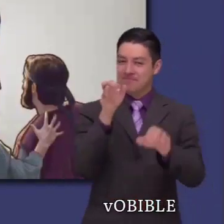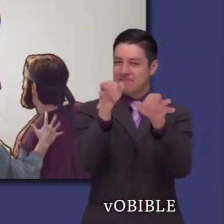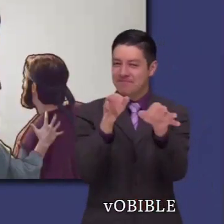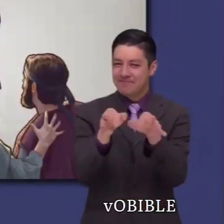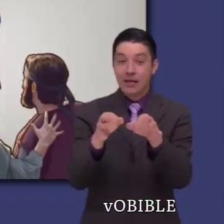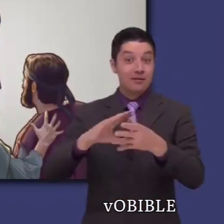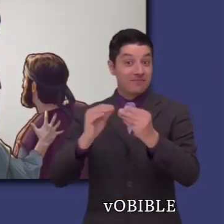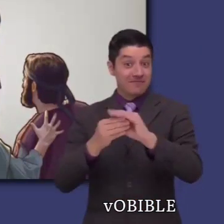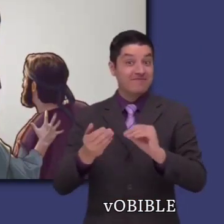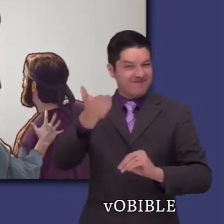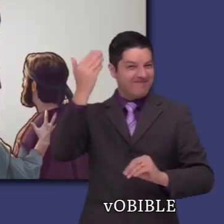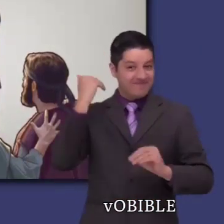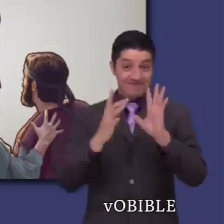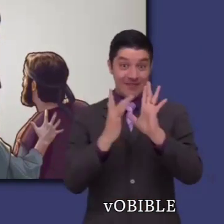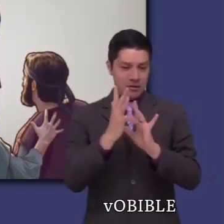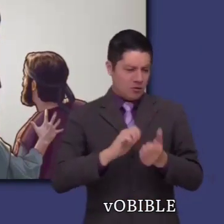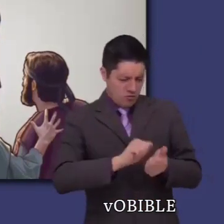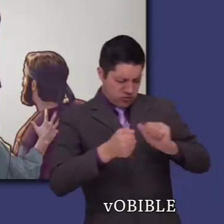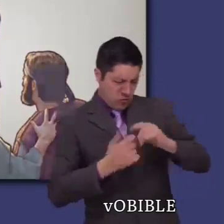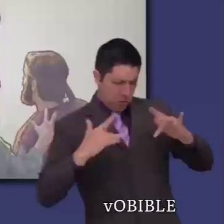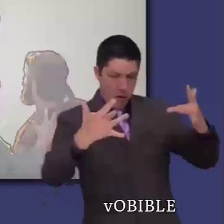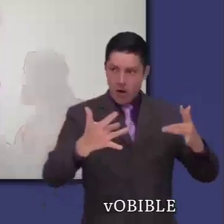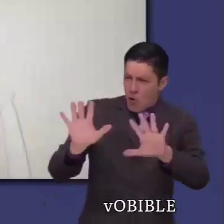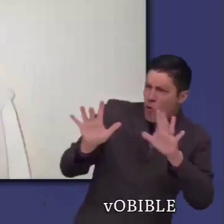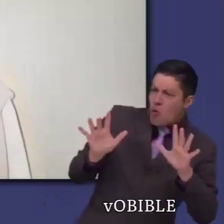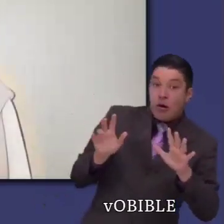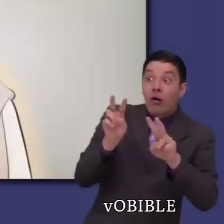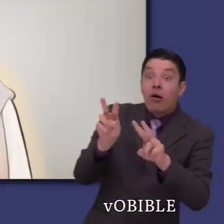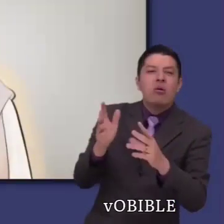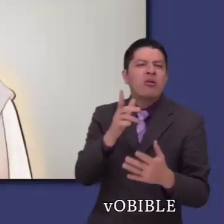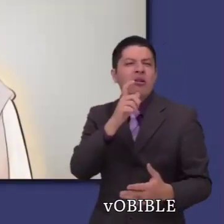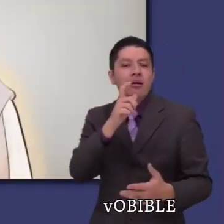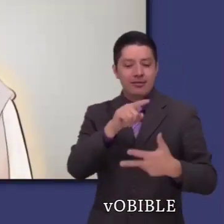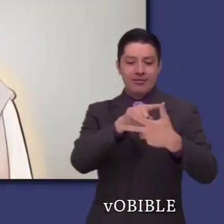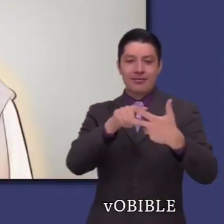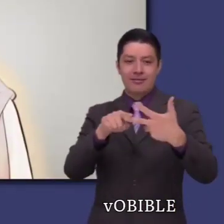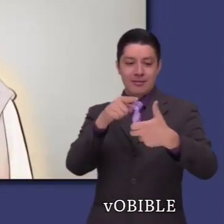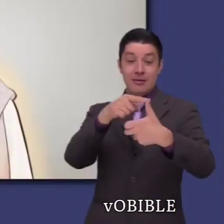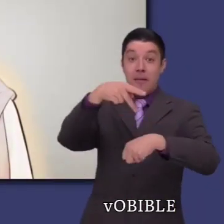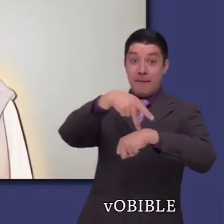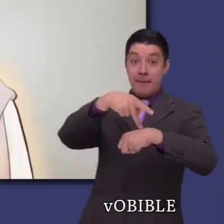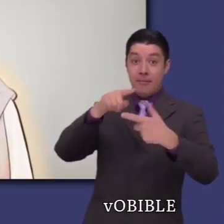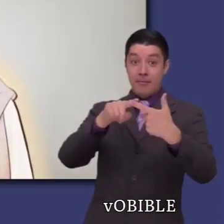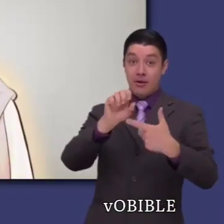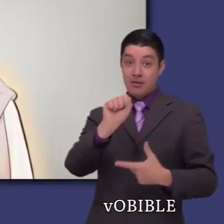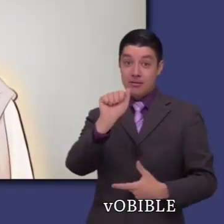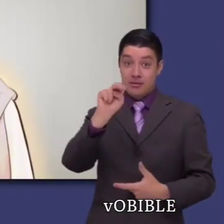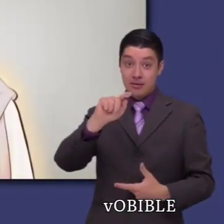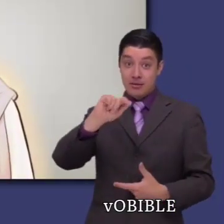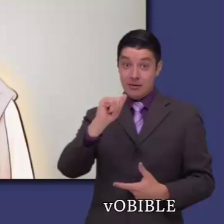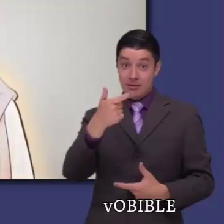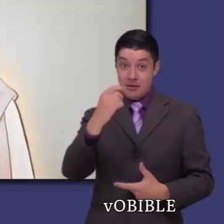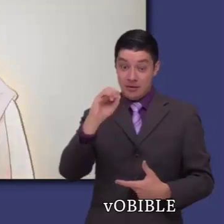Cristo, que permitió que Pedro, Santiago y Juan vieran la gloria que Cristo tendría cuando fuera el Rey del reino.